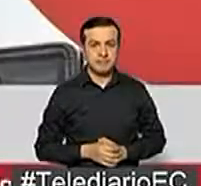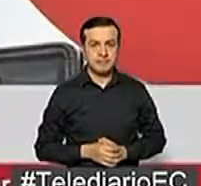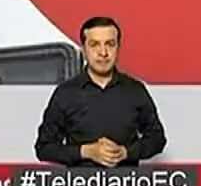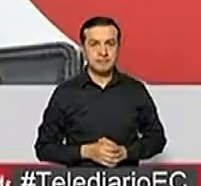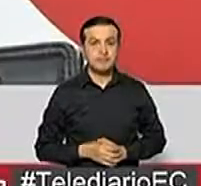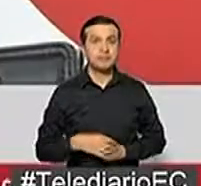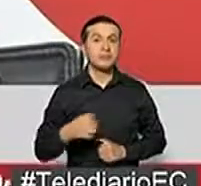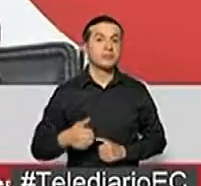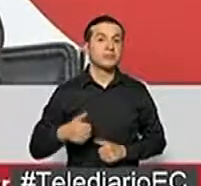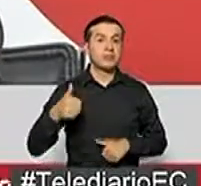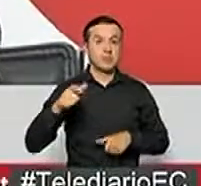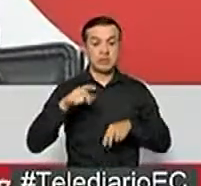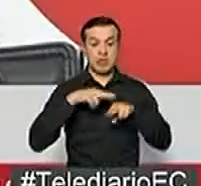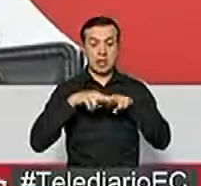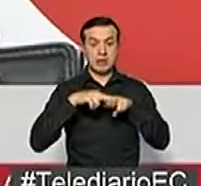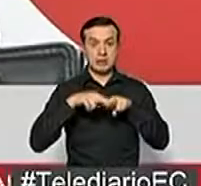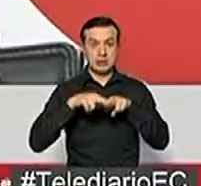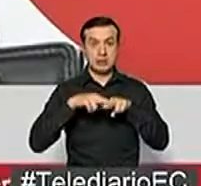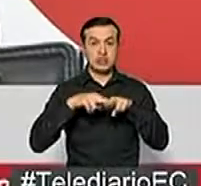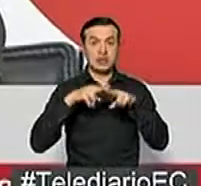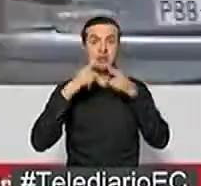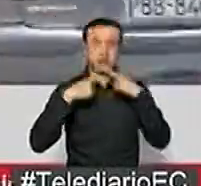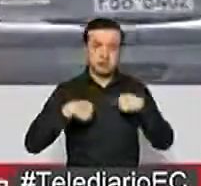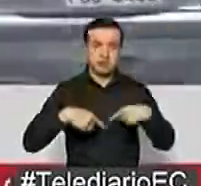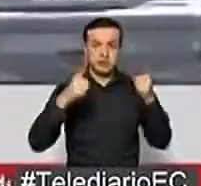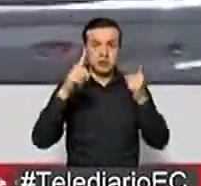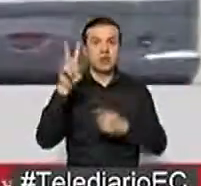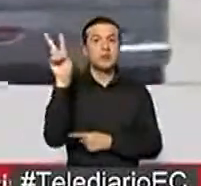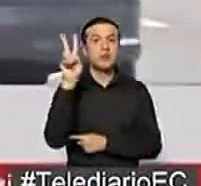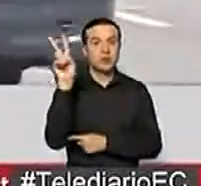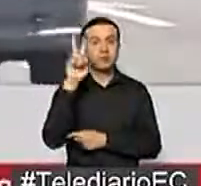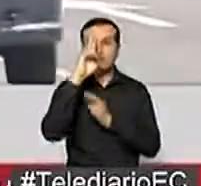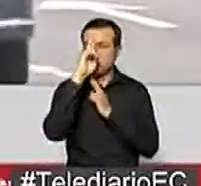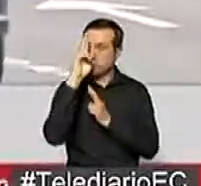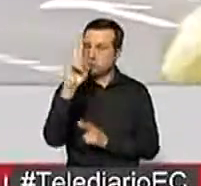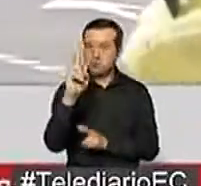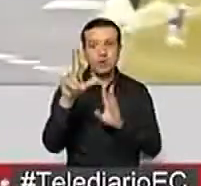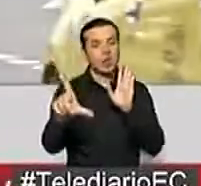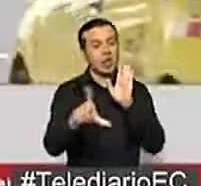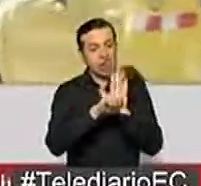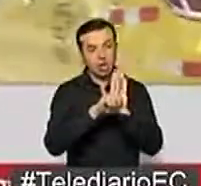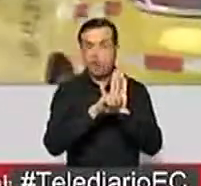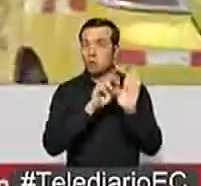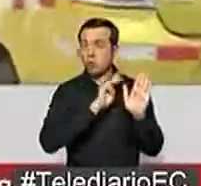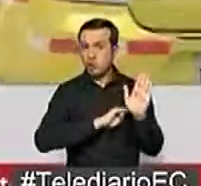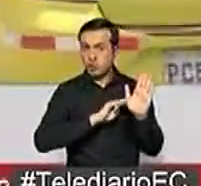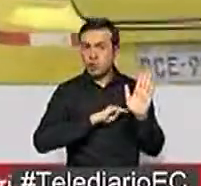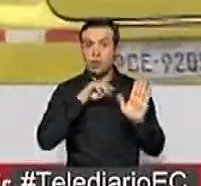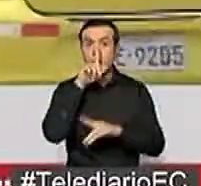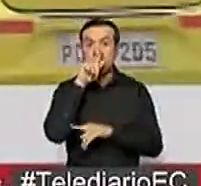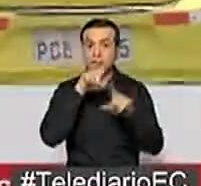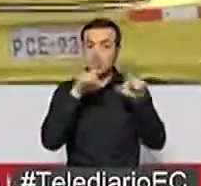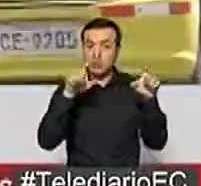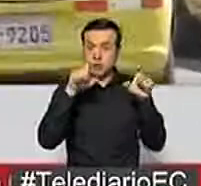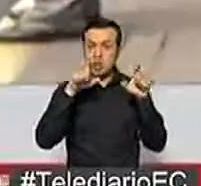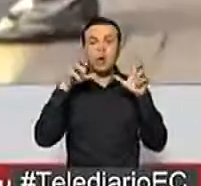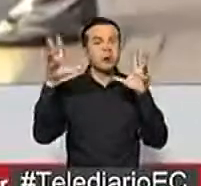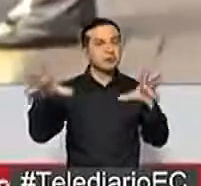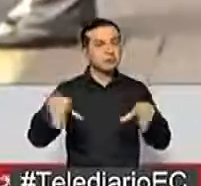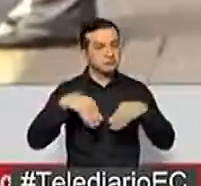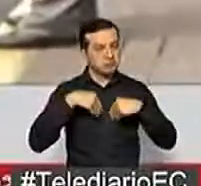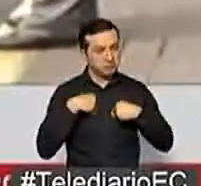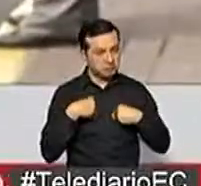La dirigencia del taxismo de Pichincha lo ratificó este viernes. Respetarán lo establecido en la medida de restricción vehicular Hoy No Circulan